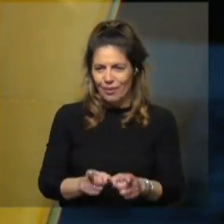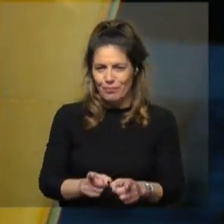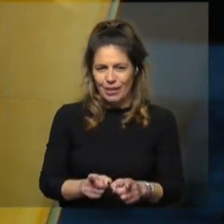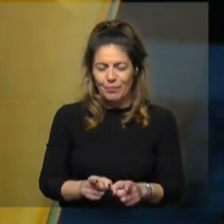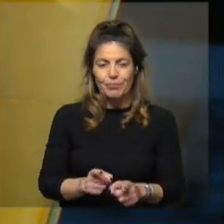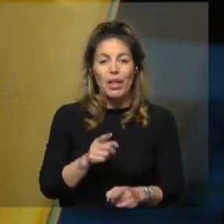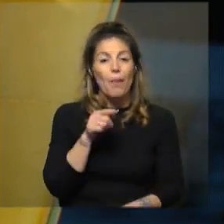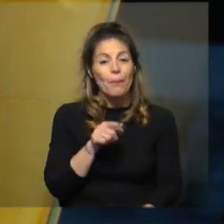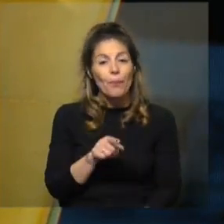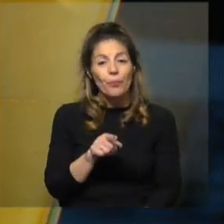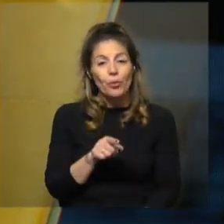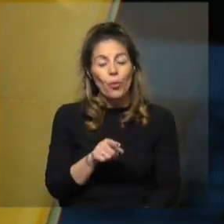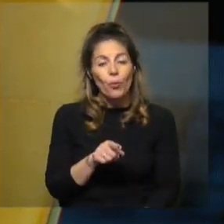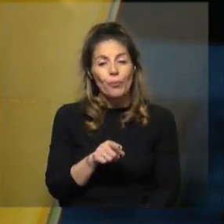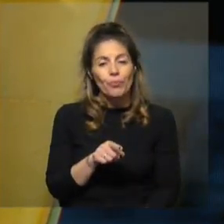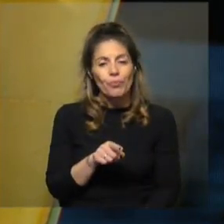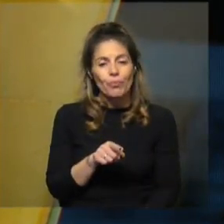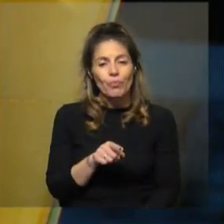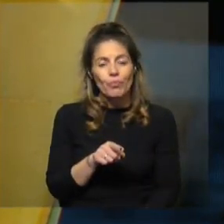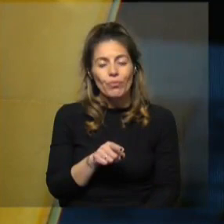Graciela tú